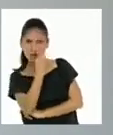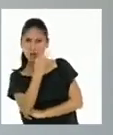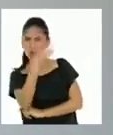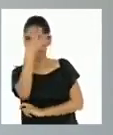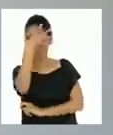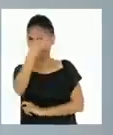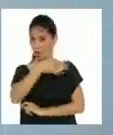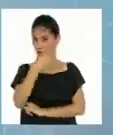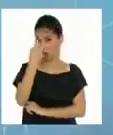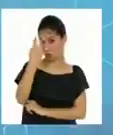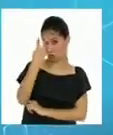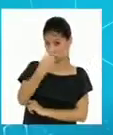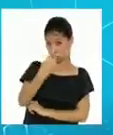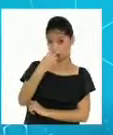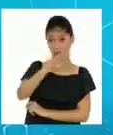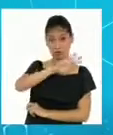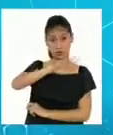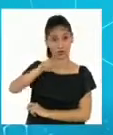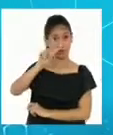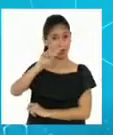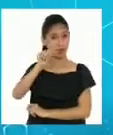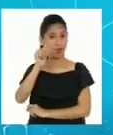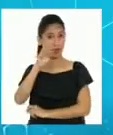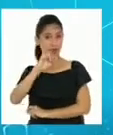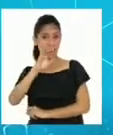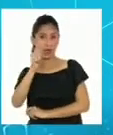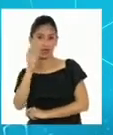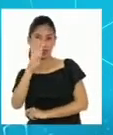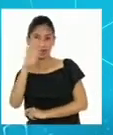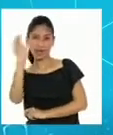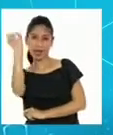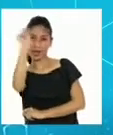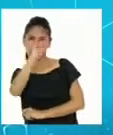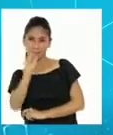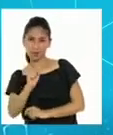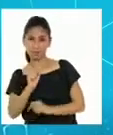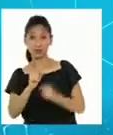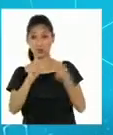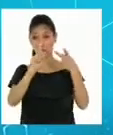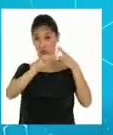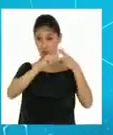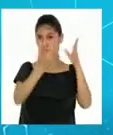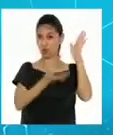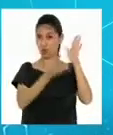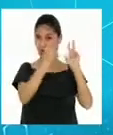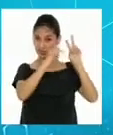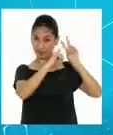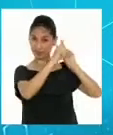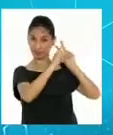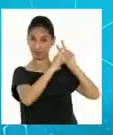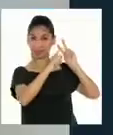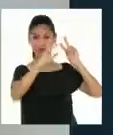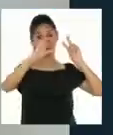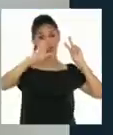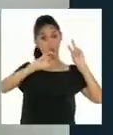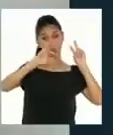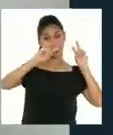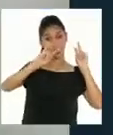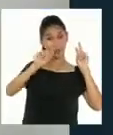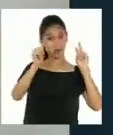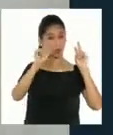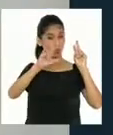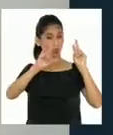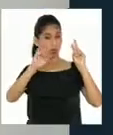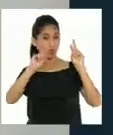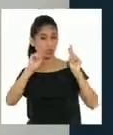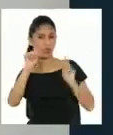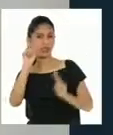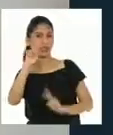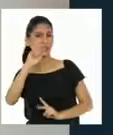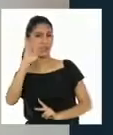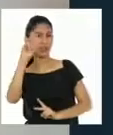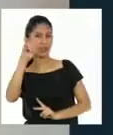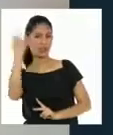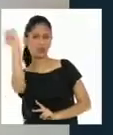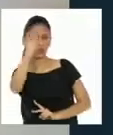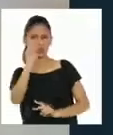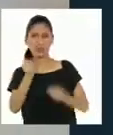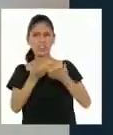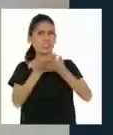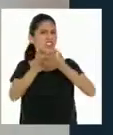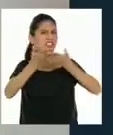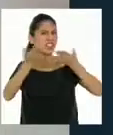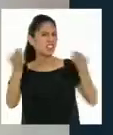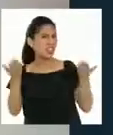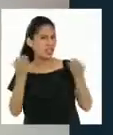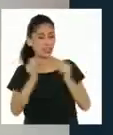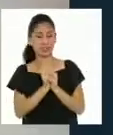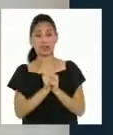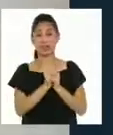de variables: cualitativas y cuantitativas. ¿Las recuerdan? Las variables cualitativas describen un atributo